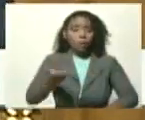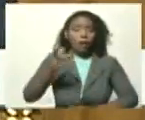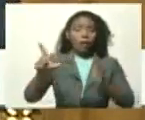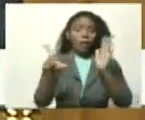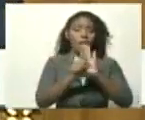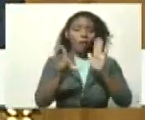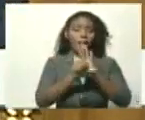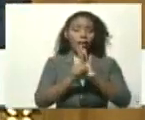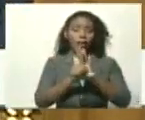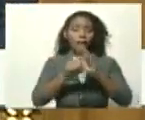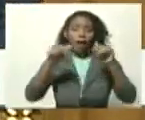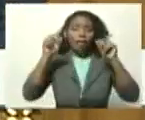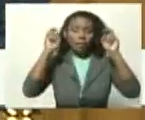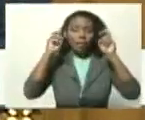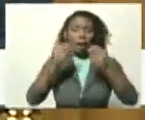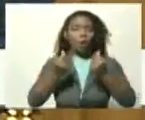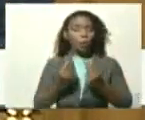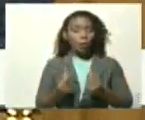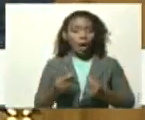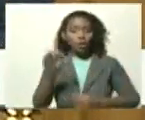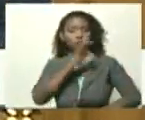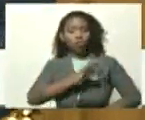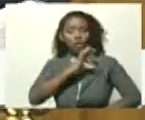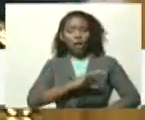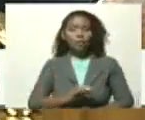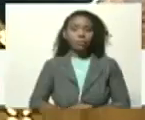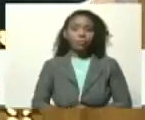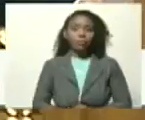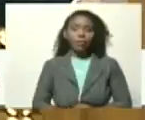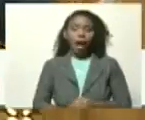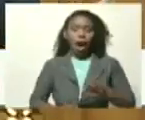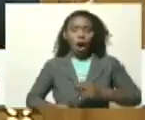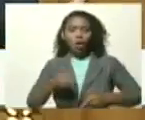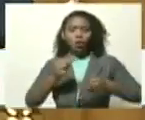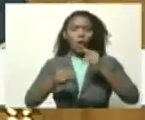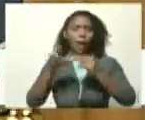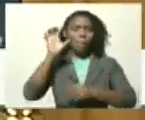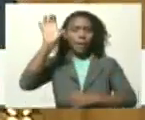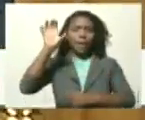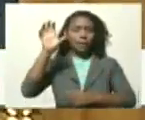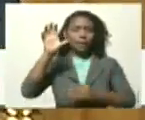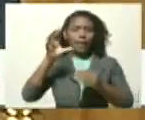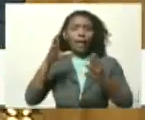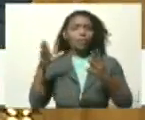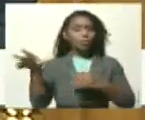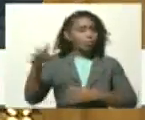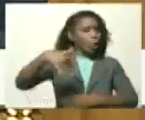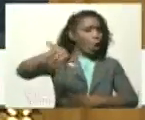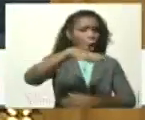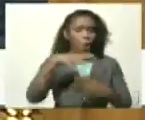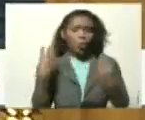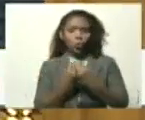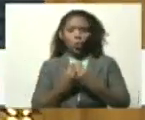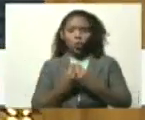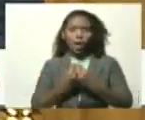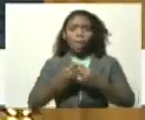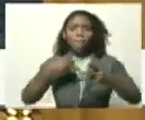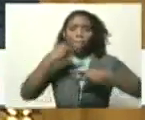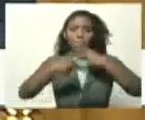legislativa en el tema económico, en el tema social, a construir el país entre todos. Y dentro del pluralismo